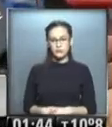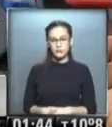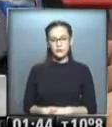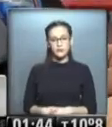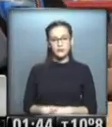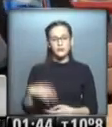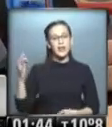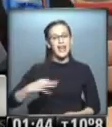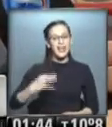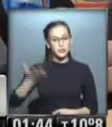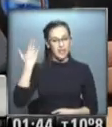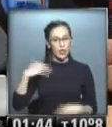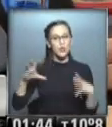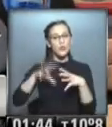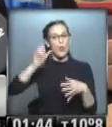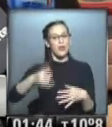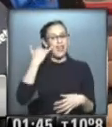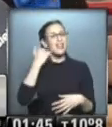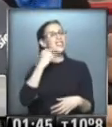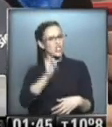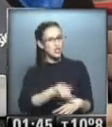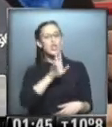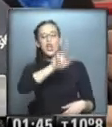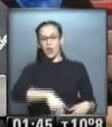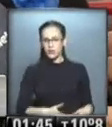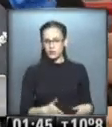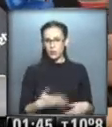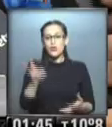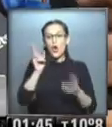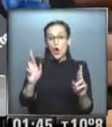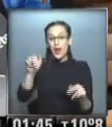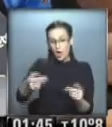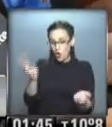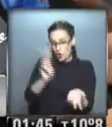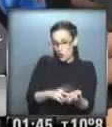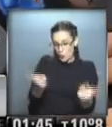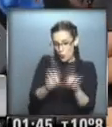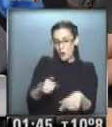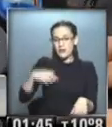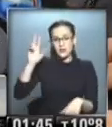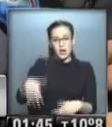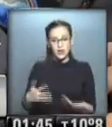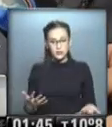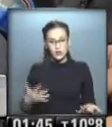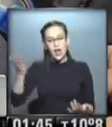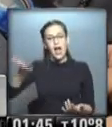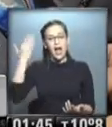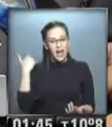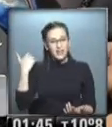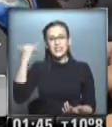El año pasado la Corte ya nos dio la razón. Y esperamos que nos la vuelva a dar. Esa es la expectativa que tenemos. Hemos hecho un